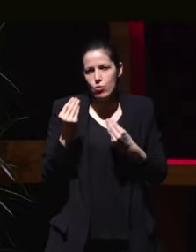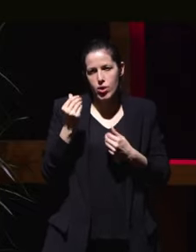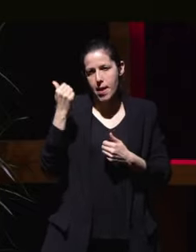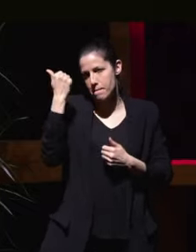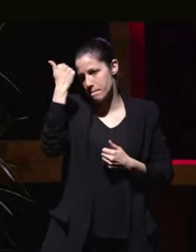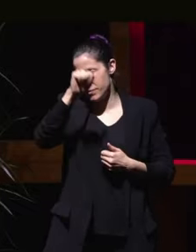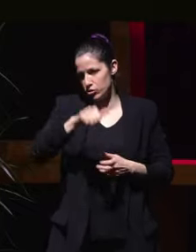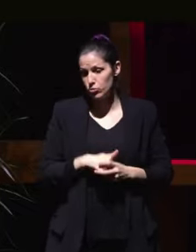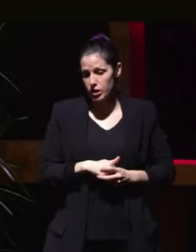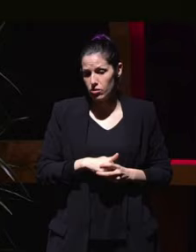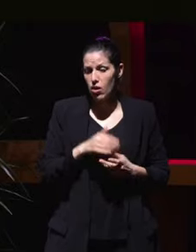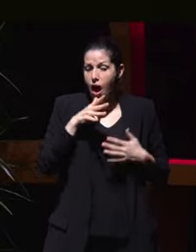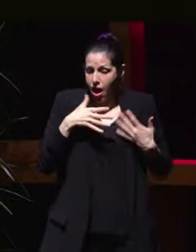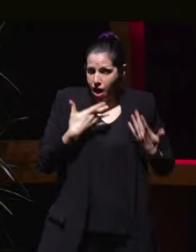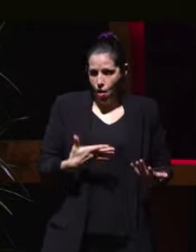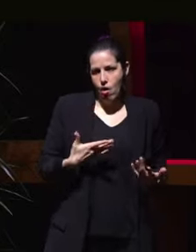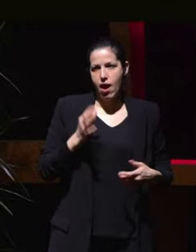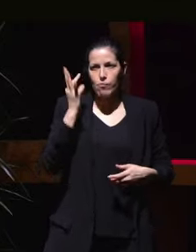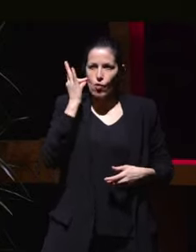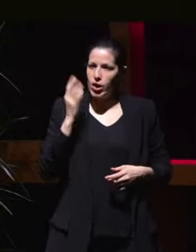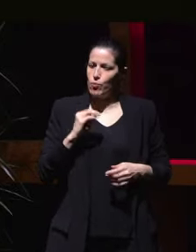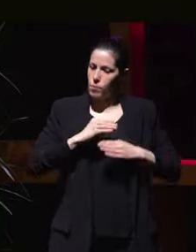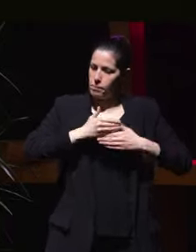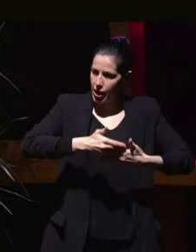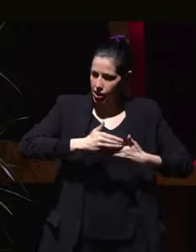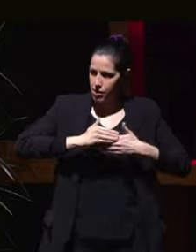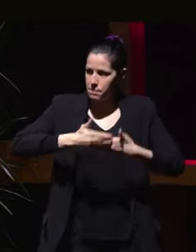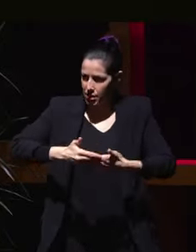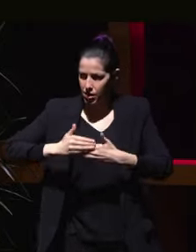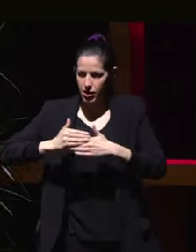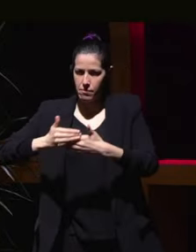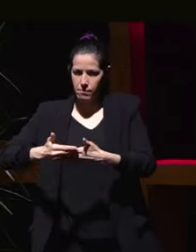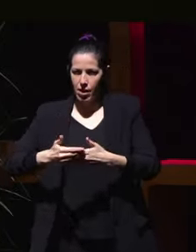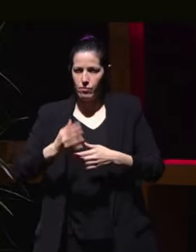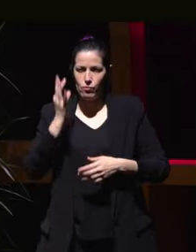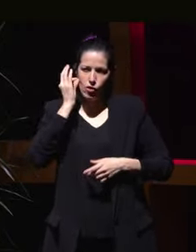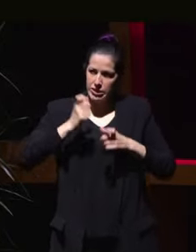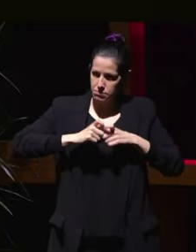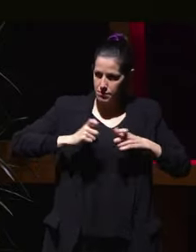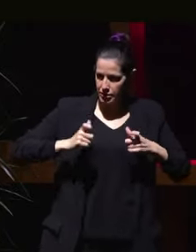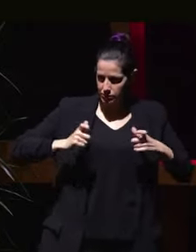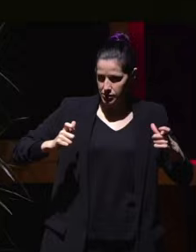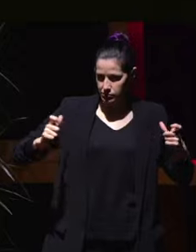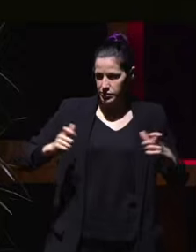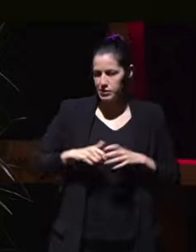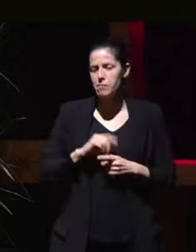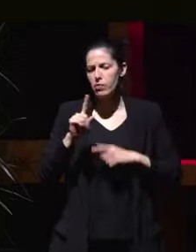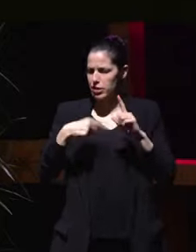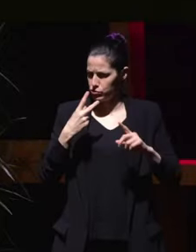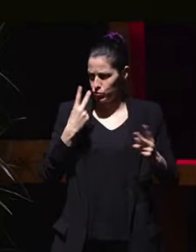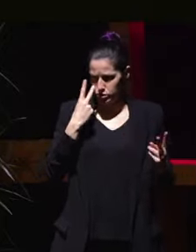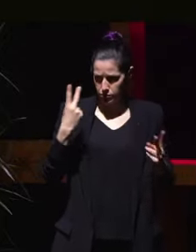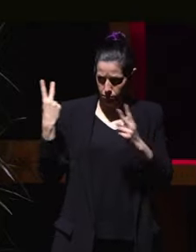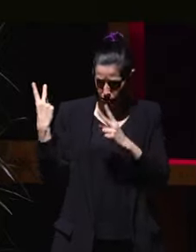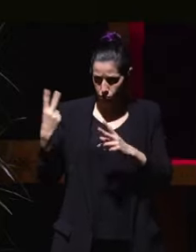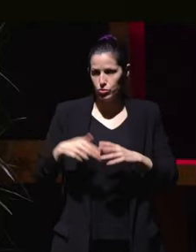más hay mujeres, estamos rompiendo barreras. Vamos a verlo después porque tenemos aportación